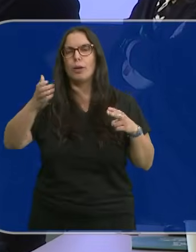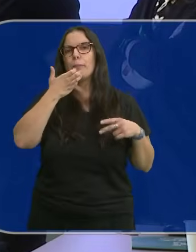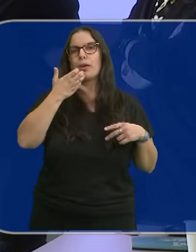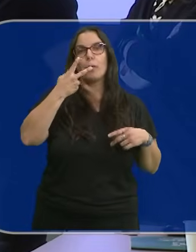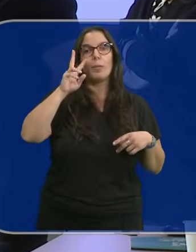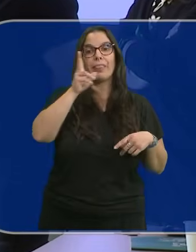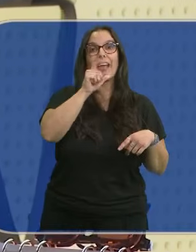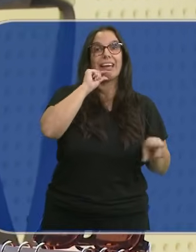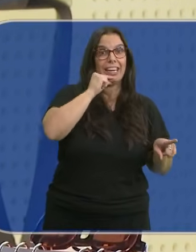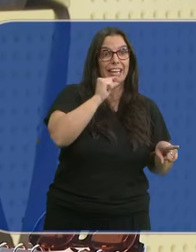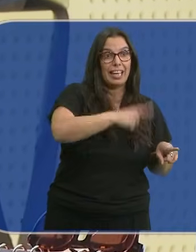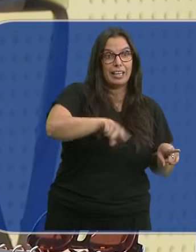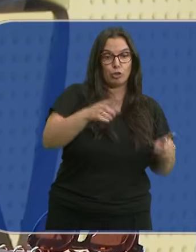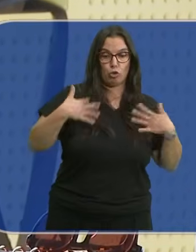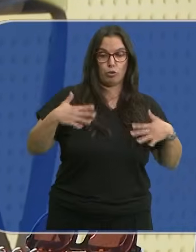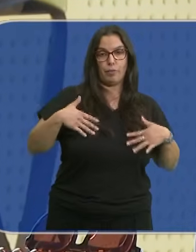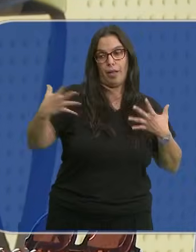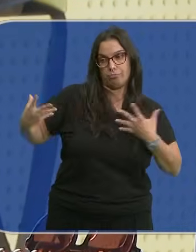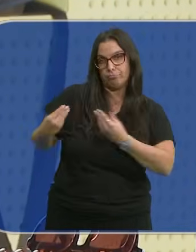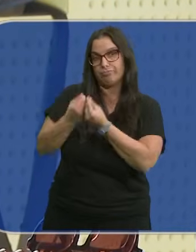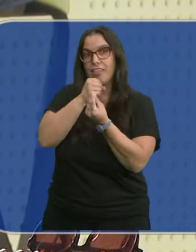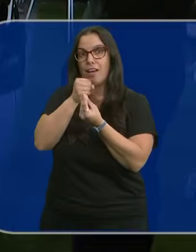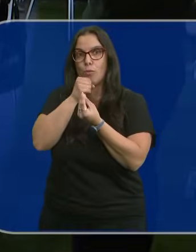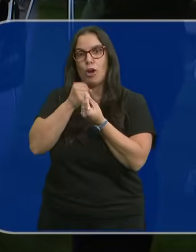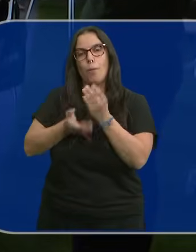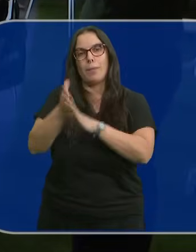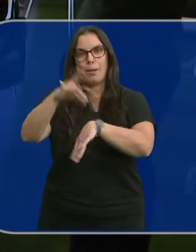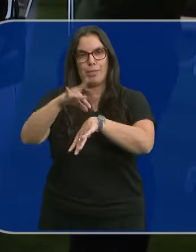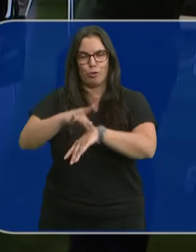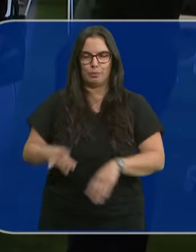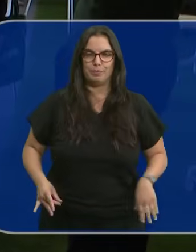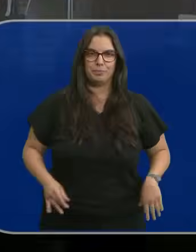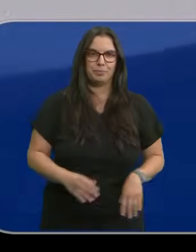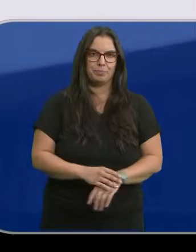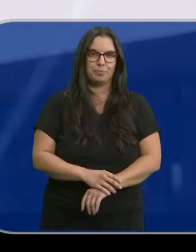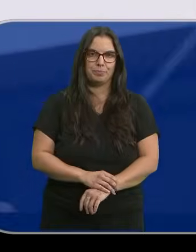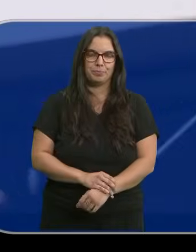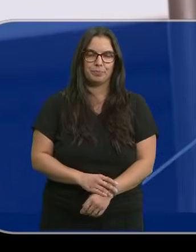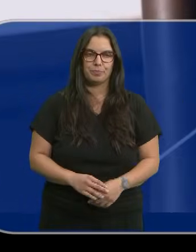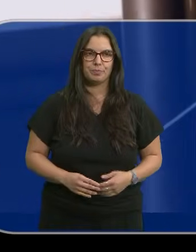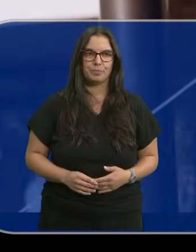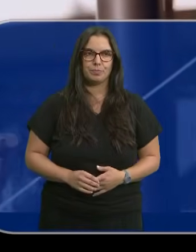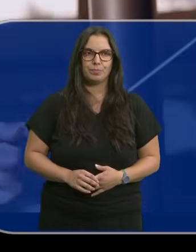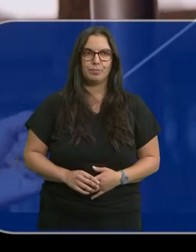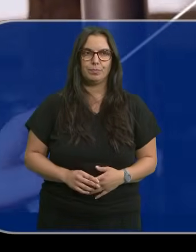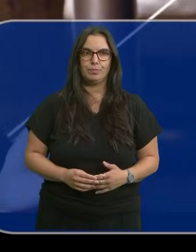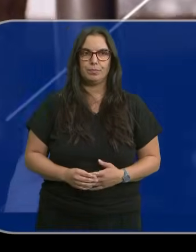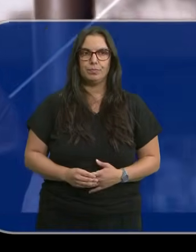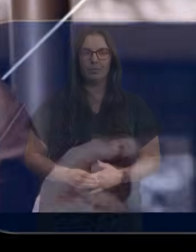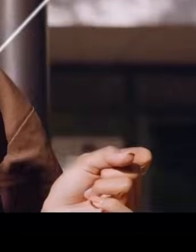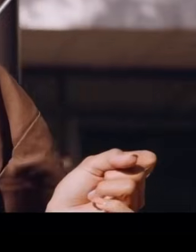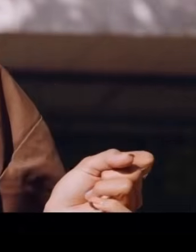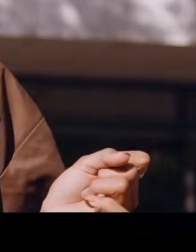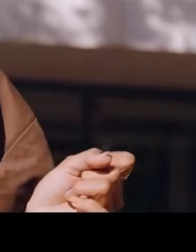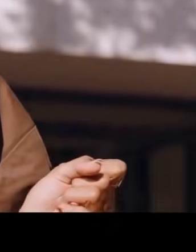en la que los nietos que llevan puesto el simulador son acompañados por sus abuelos al médico. En Unicaja te ayudamos a destapar el